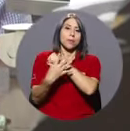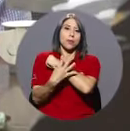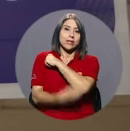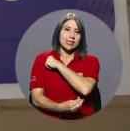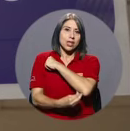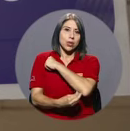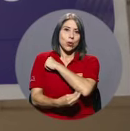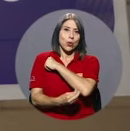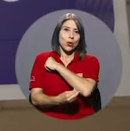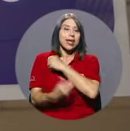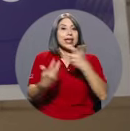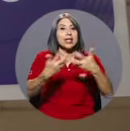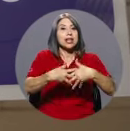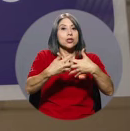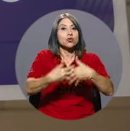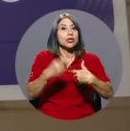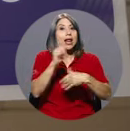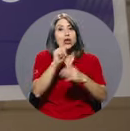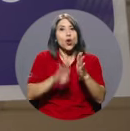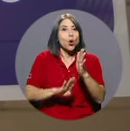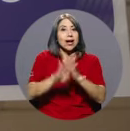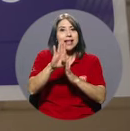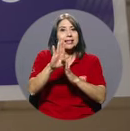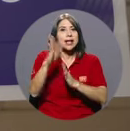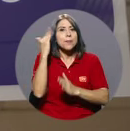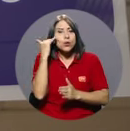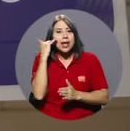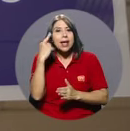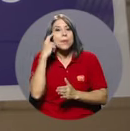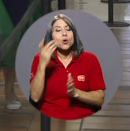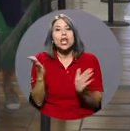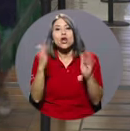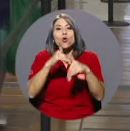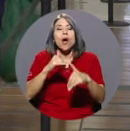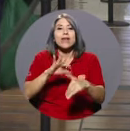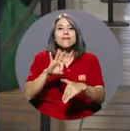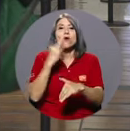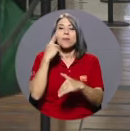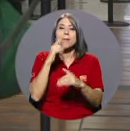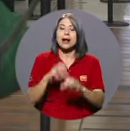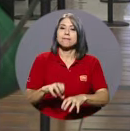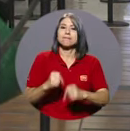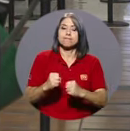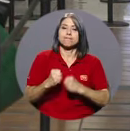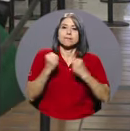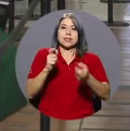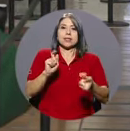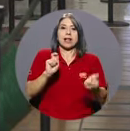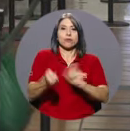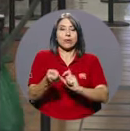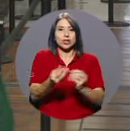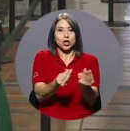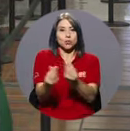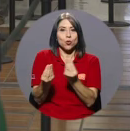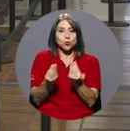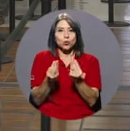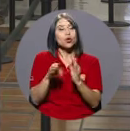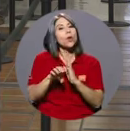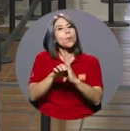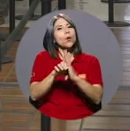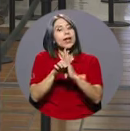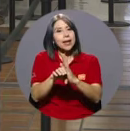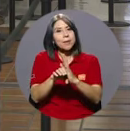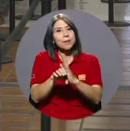empobrecido y el industrial no crece porque no hay potencial de transformación en los productos. Estamos hablando,